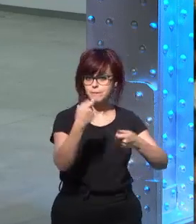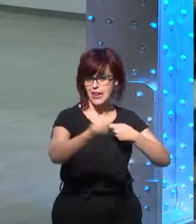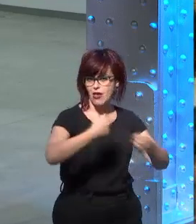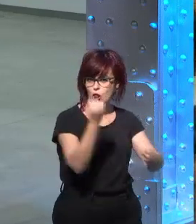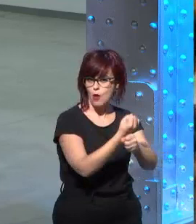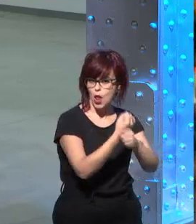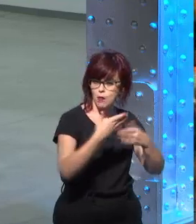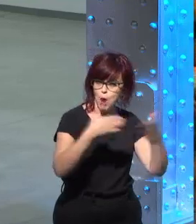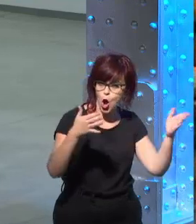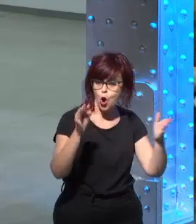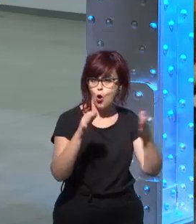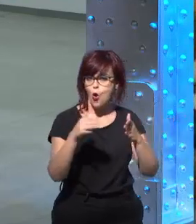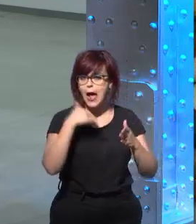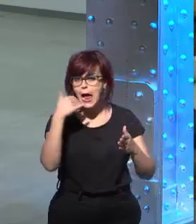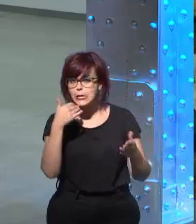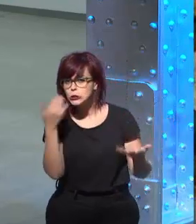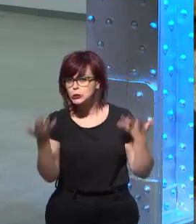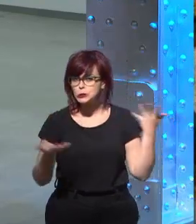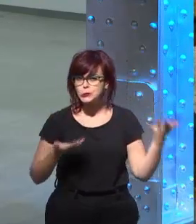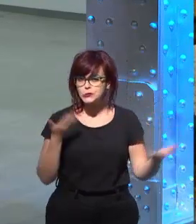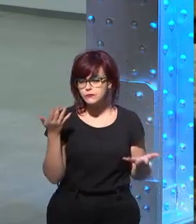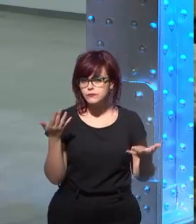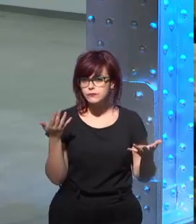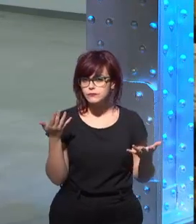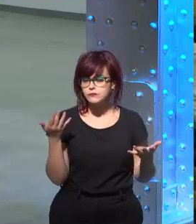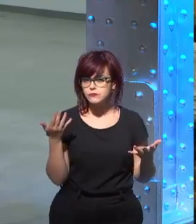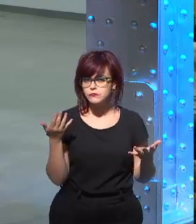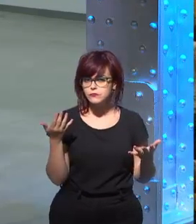que estuviese en ese momento,